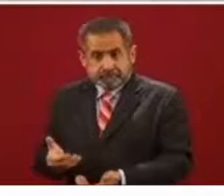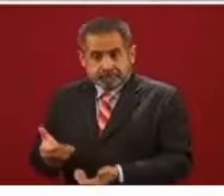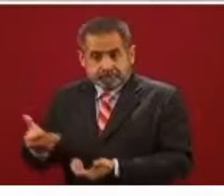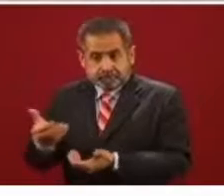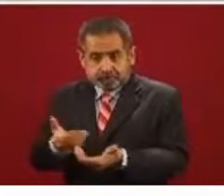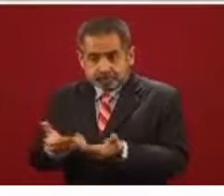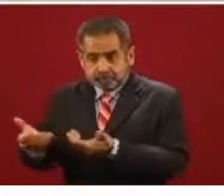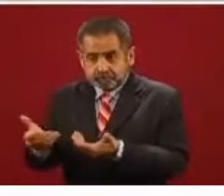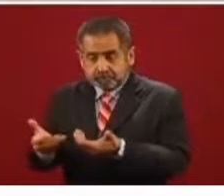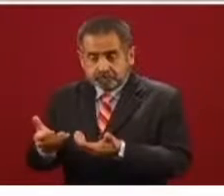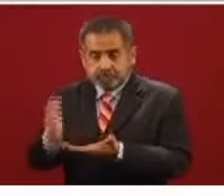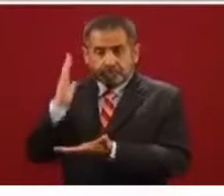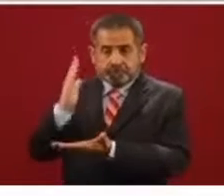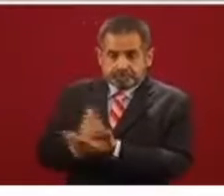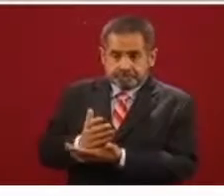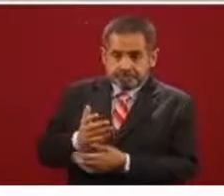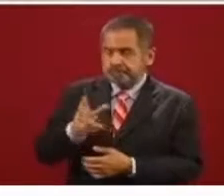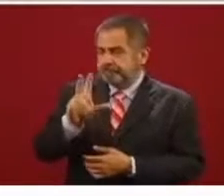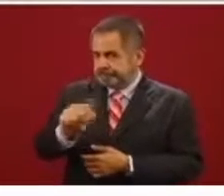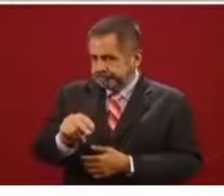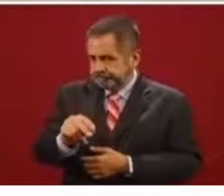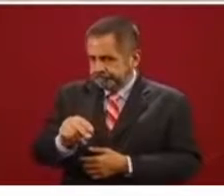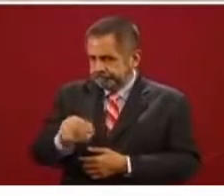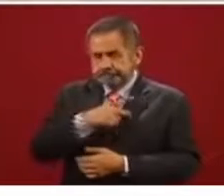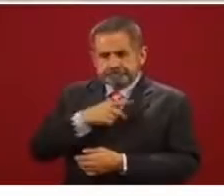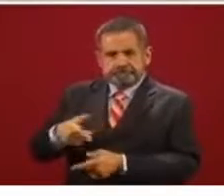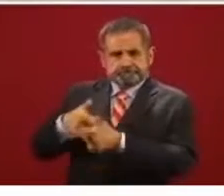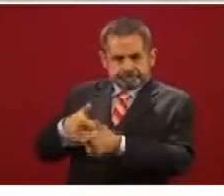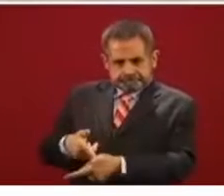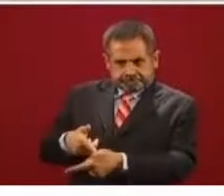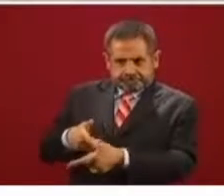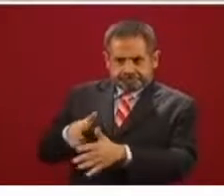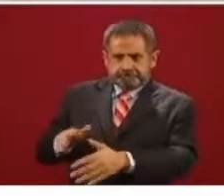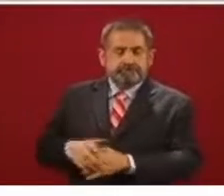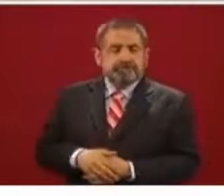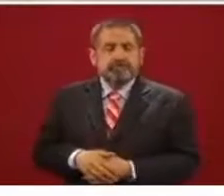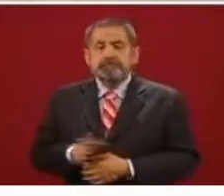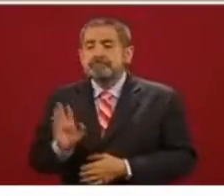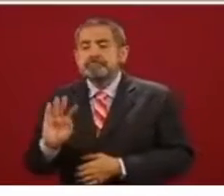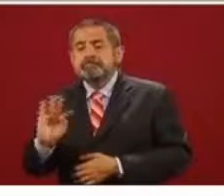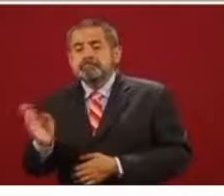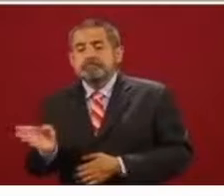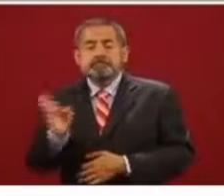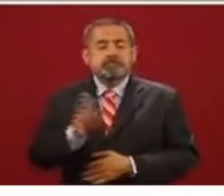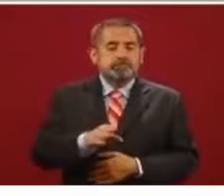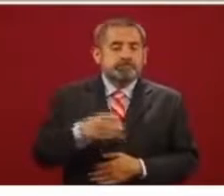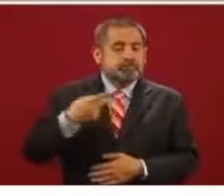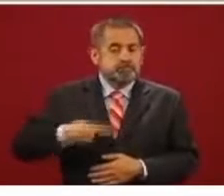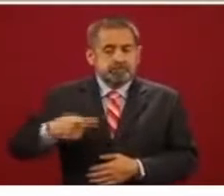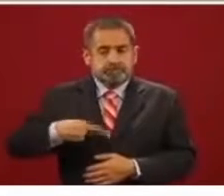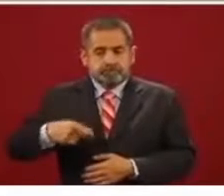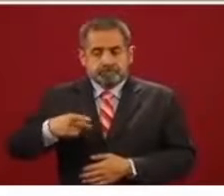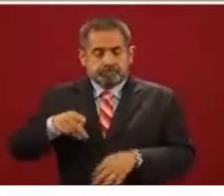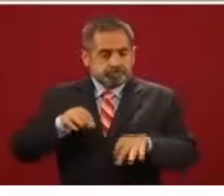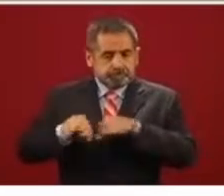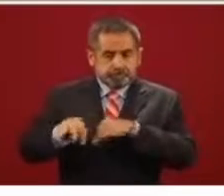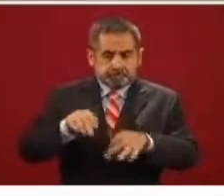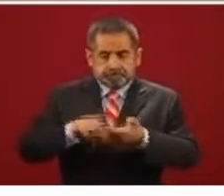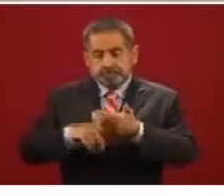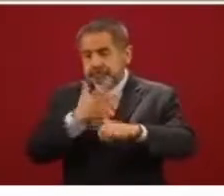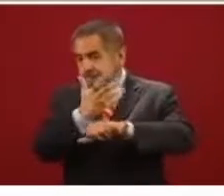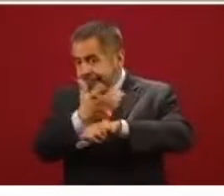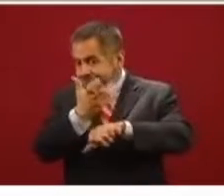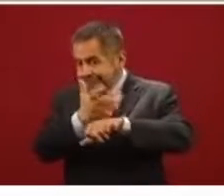no tienen afectación. Todo lo que tiene que ver con las personas que trabajan en los Estados